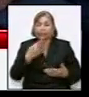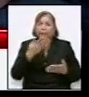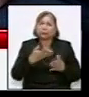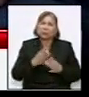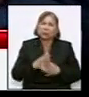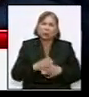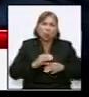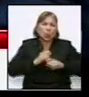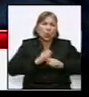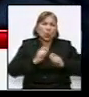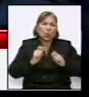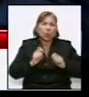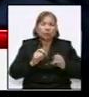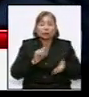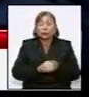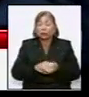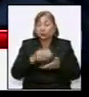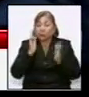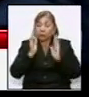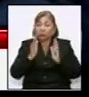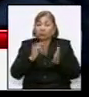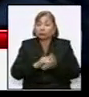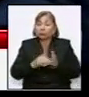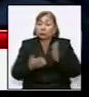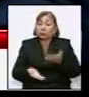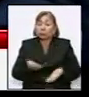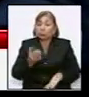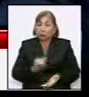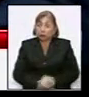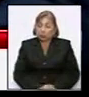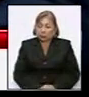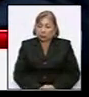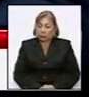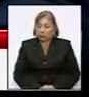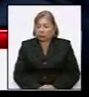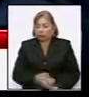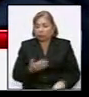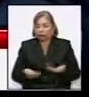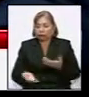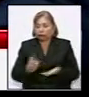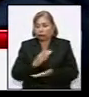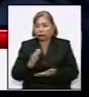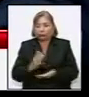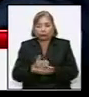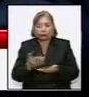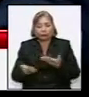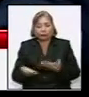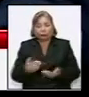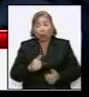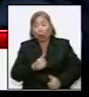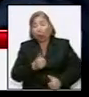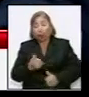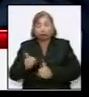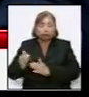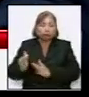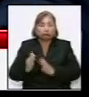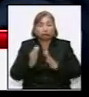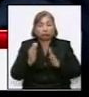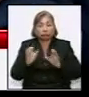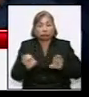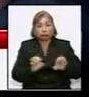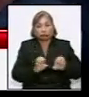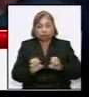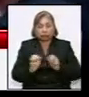extremo porque esa apreciación puede ser subjetiva en todo caso creo hay otros mecanismos que ya es el mismo hecho